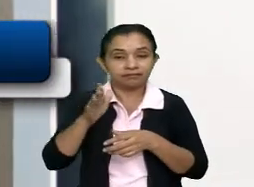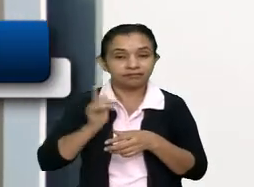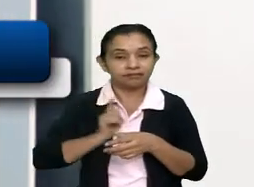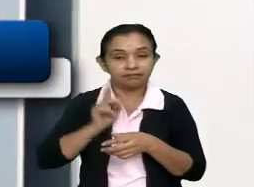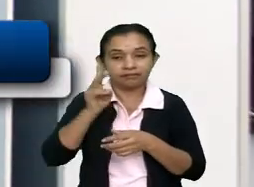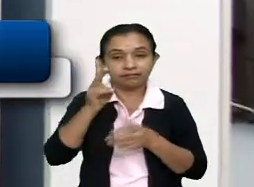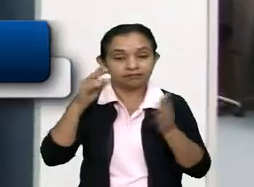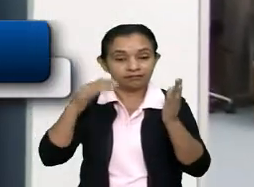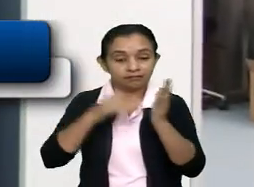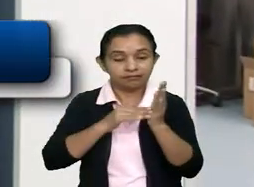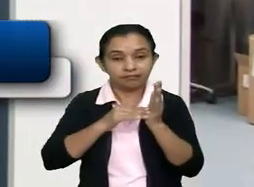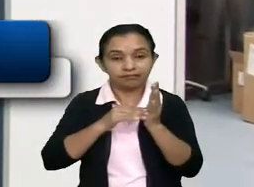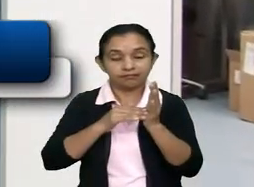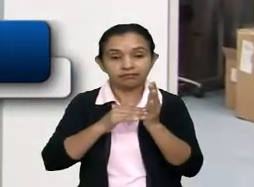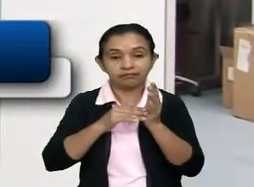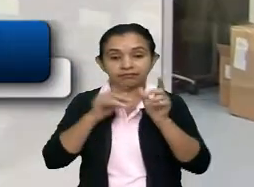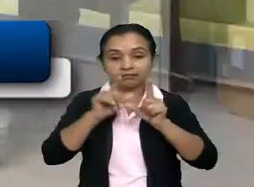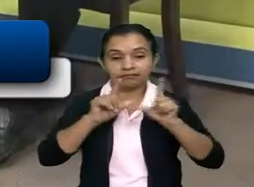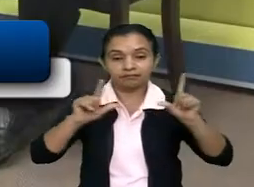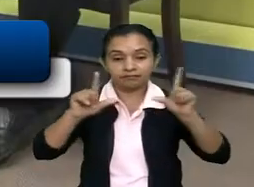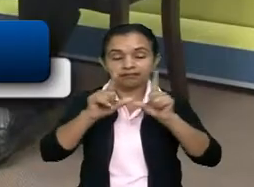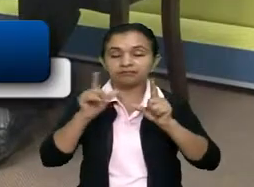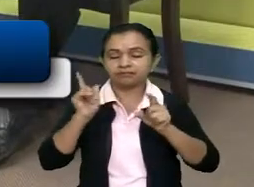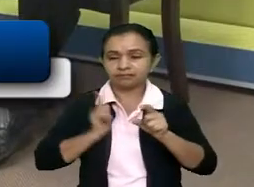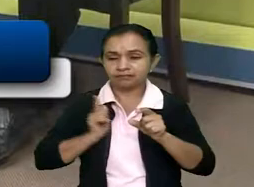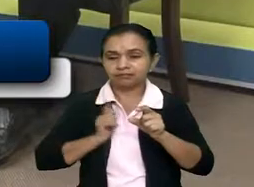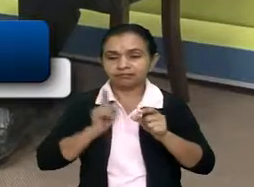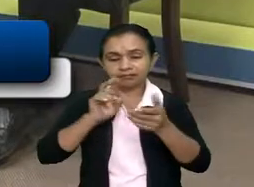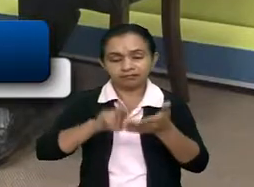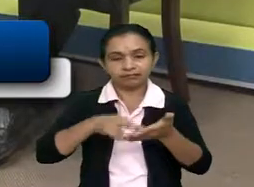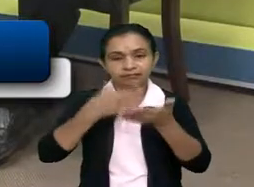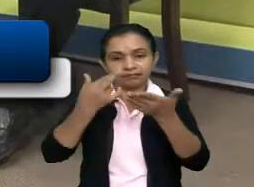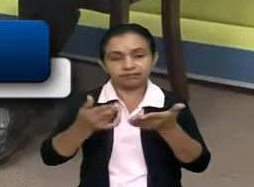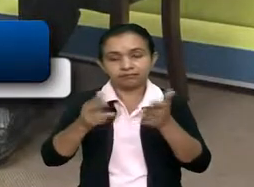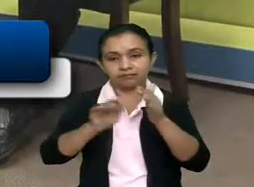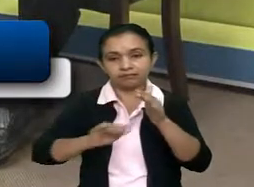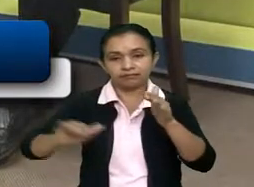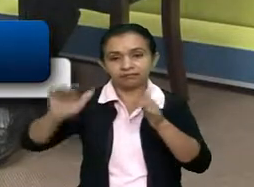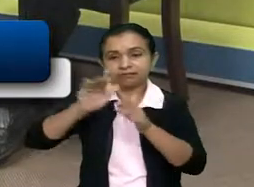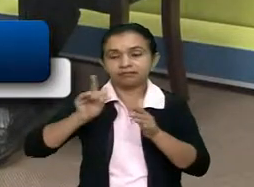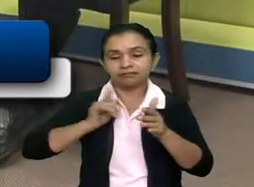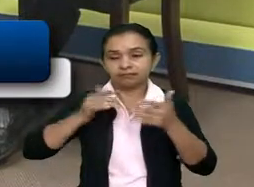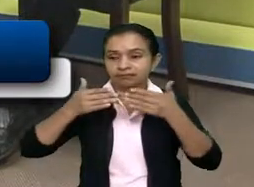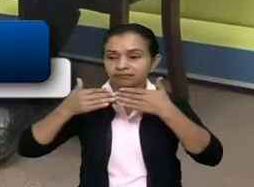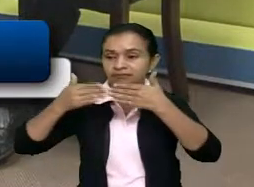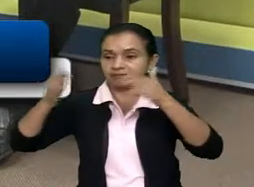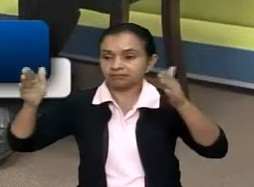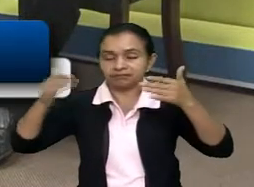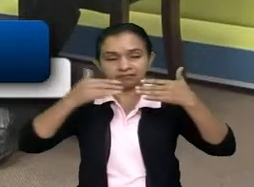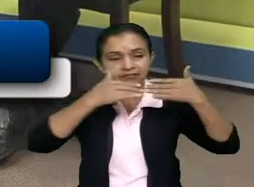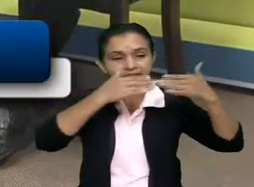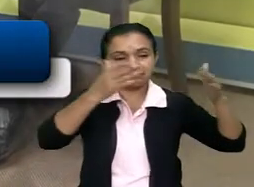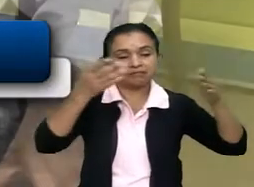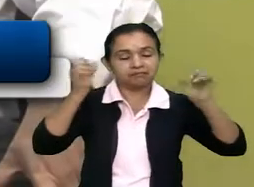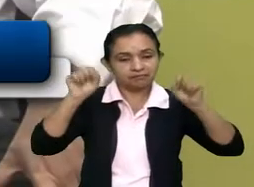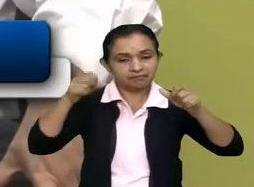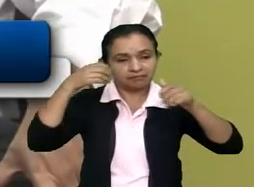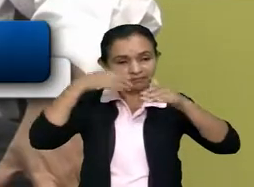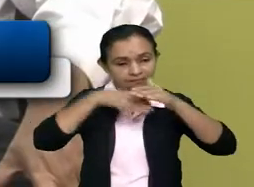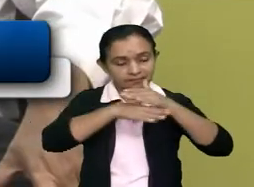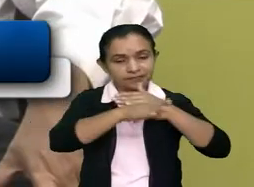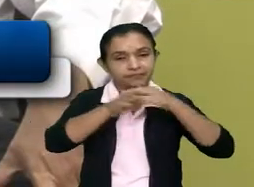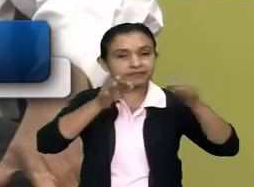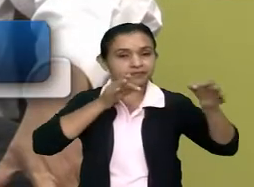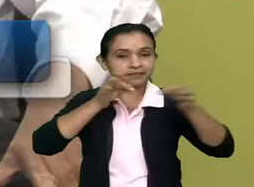2000 sitios de colecta a nivel nacional verdad gracias a que la mayoría de estos sitios pues nos abren sus puertas para que nosotros hagamos la